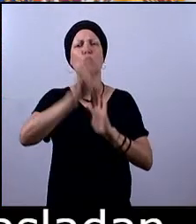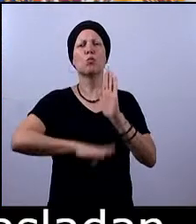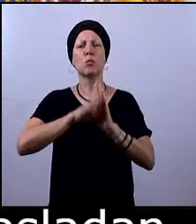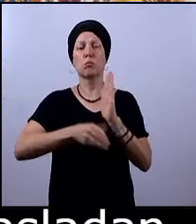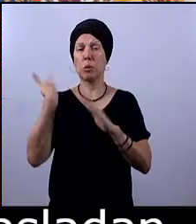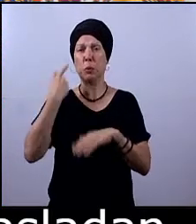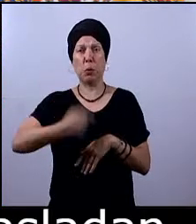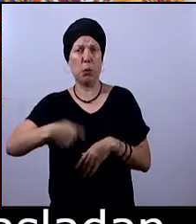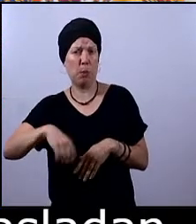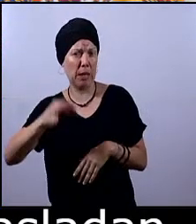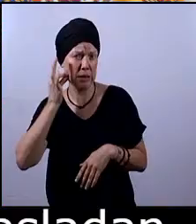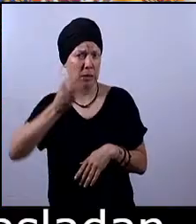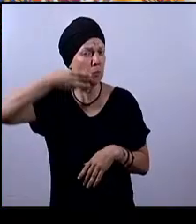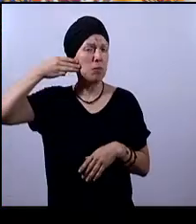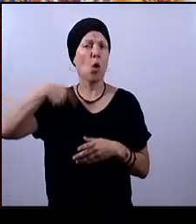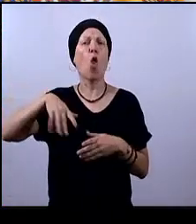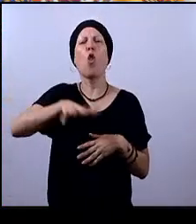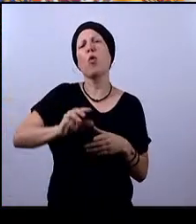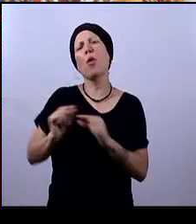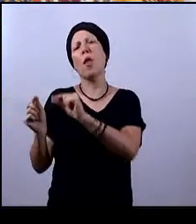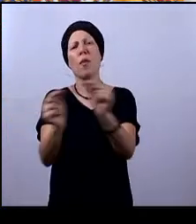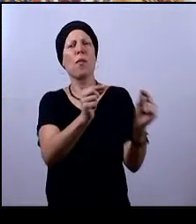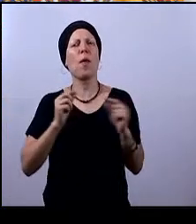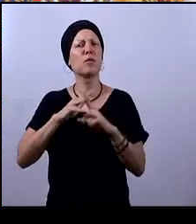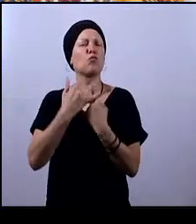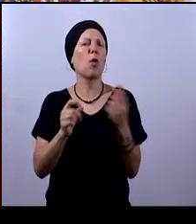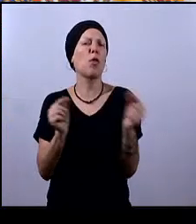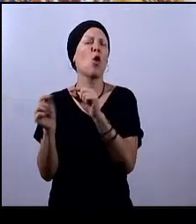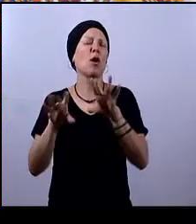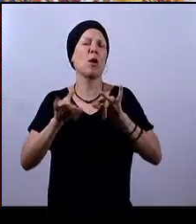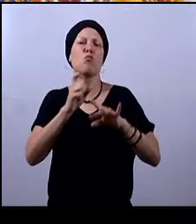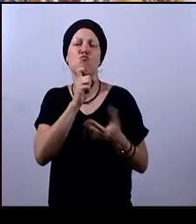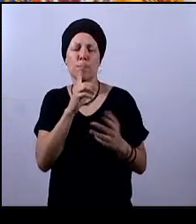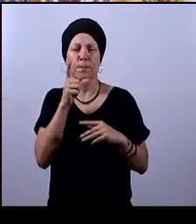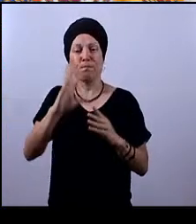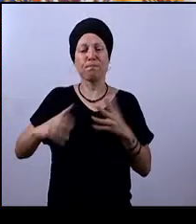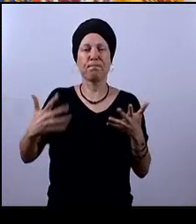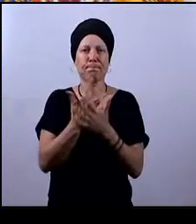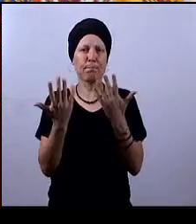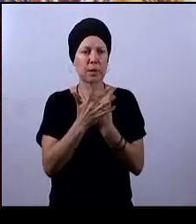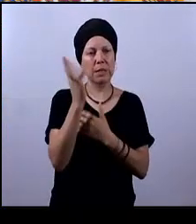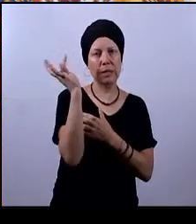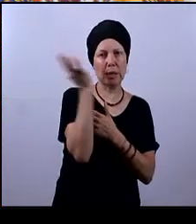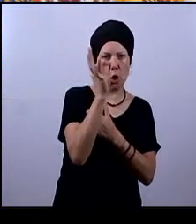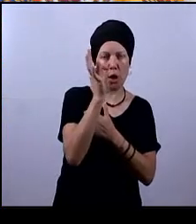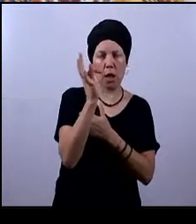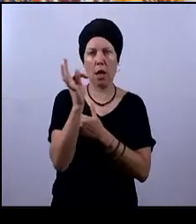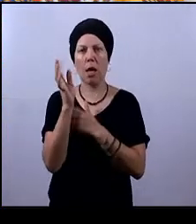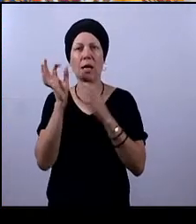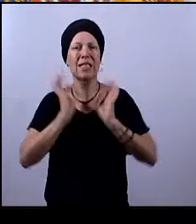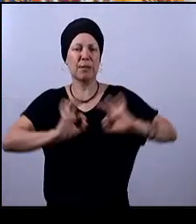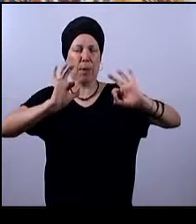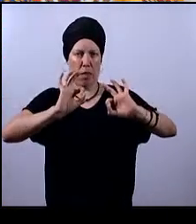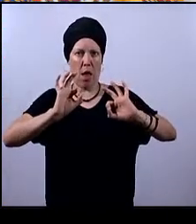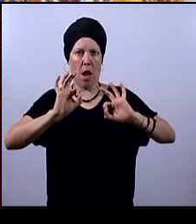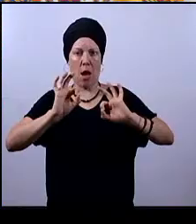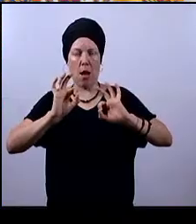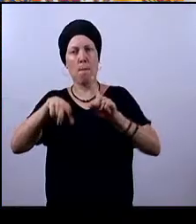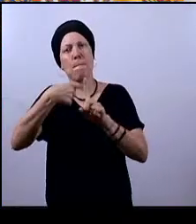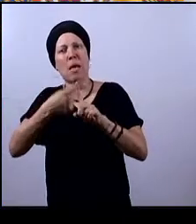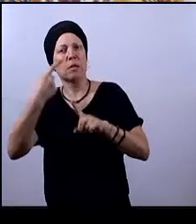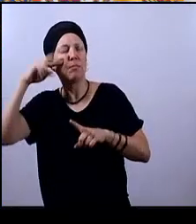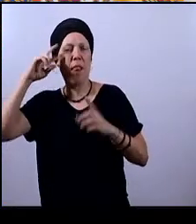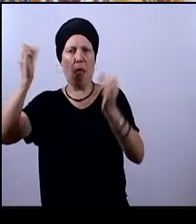la presidenta María Guardiola en el debate de Estado de la región, que combina formación teórica especializada con